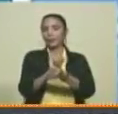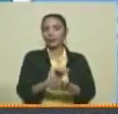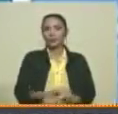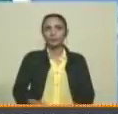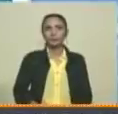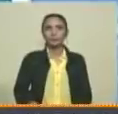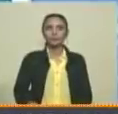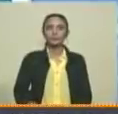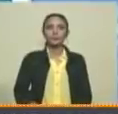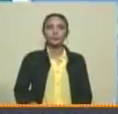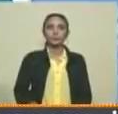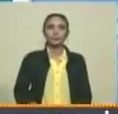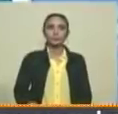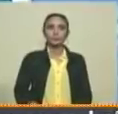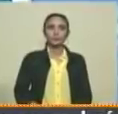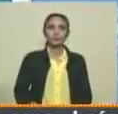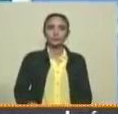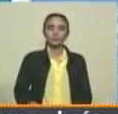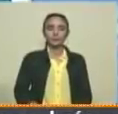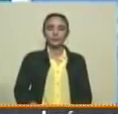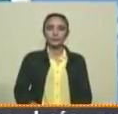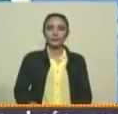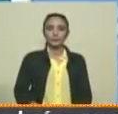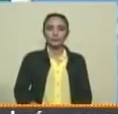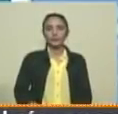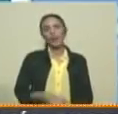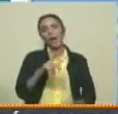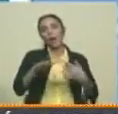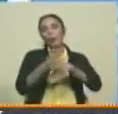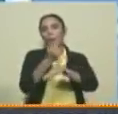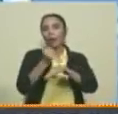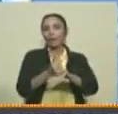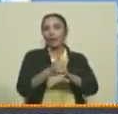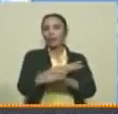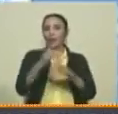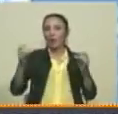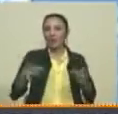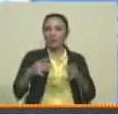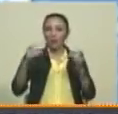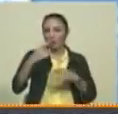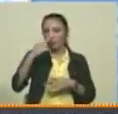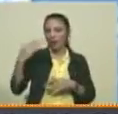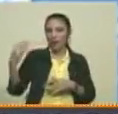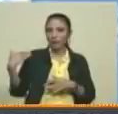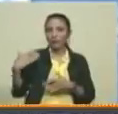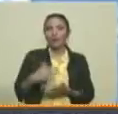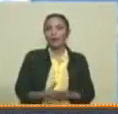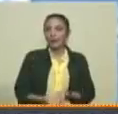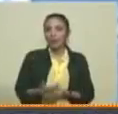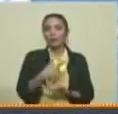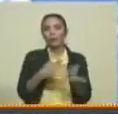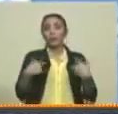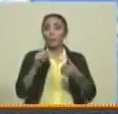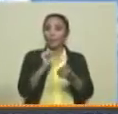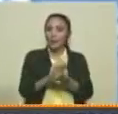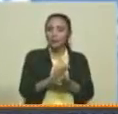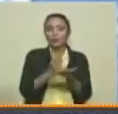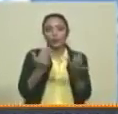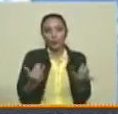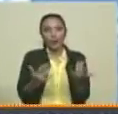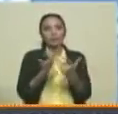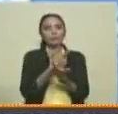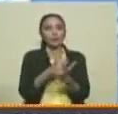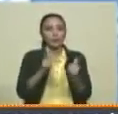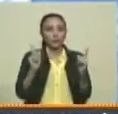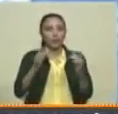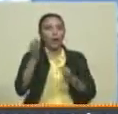los políticos incursos en delitos de violencia que han estado procesados por la justicia venezolana de